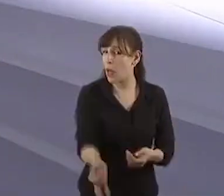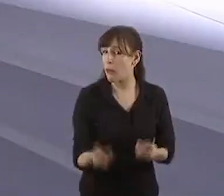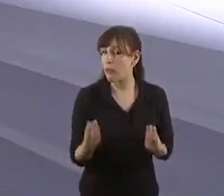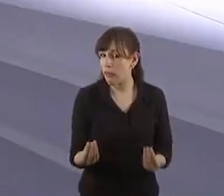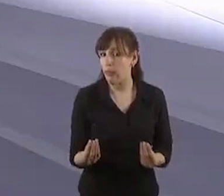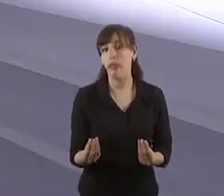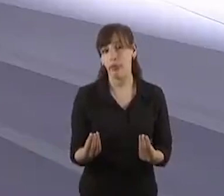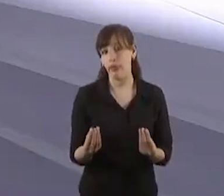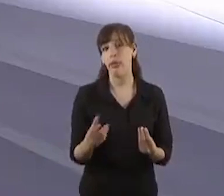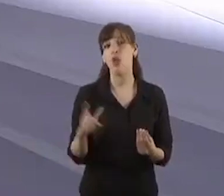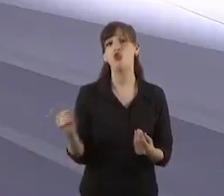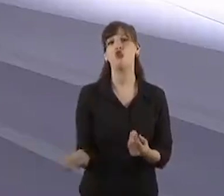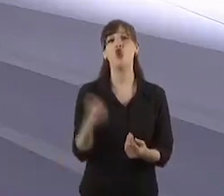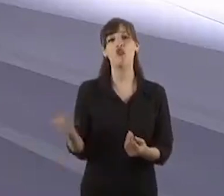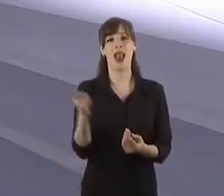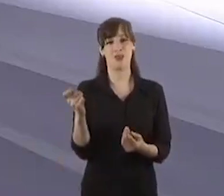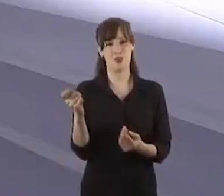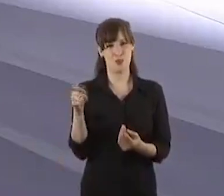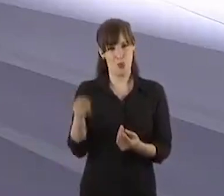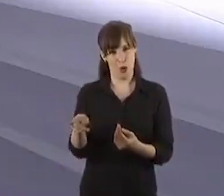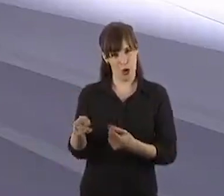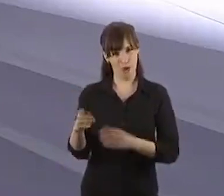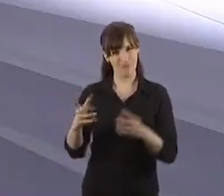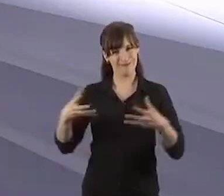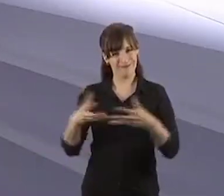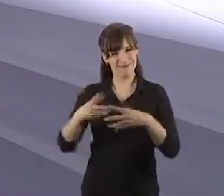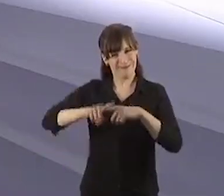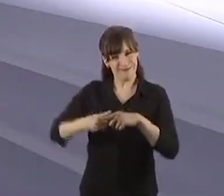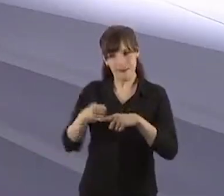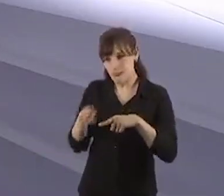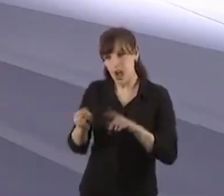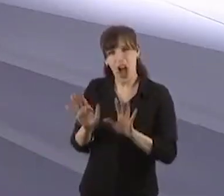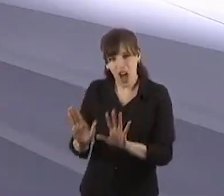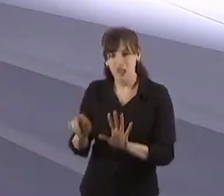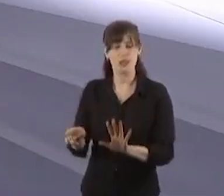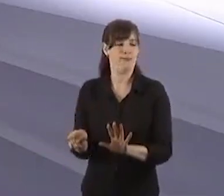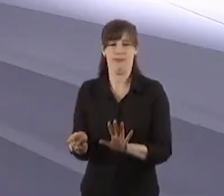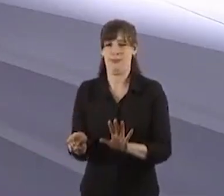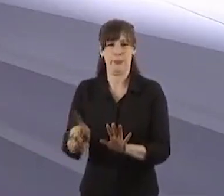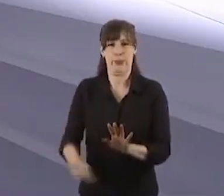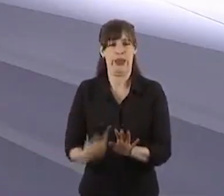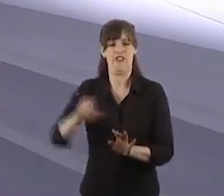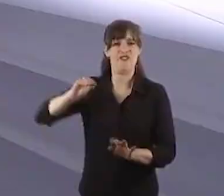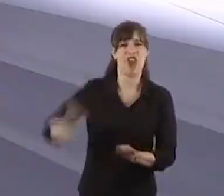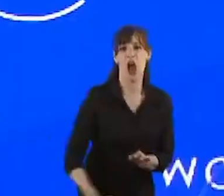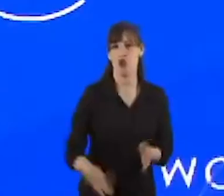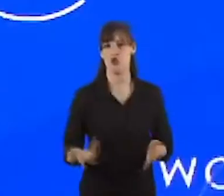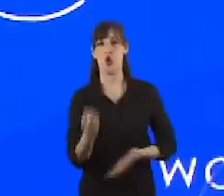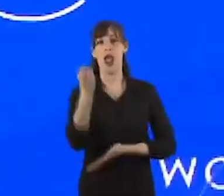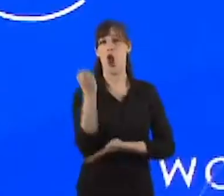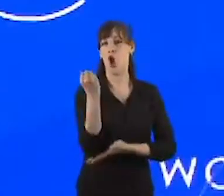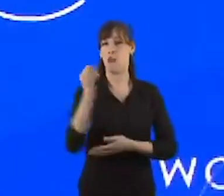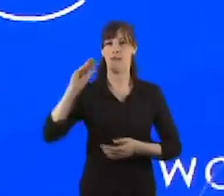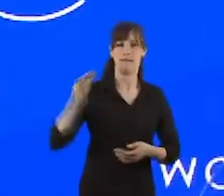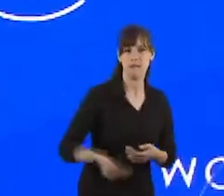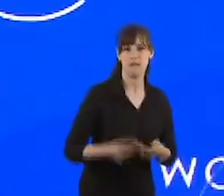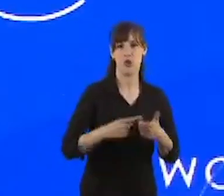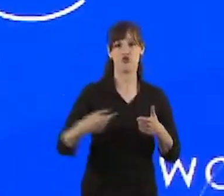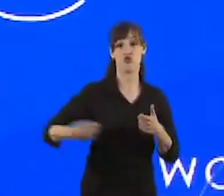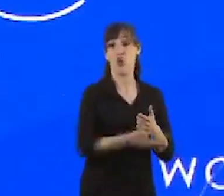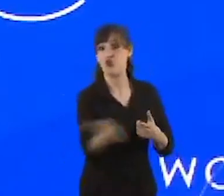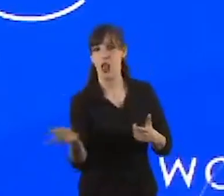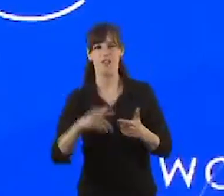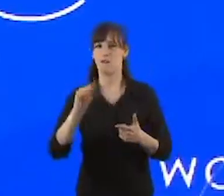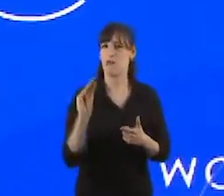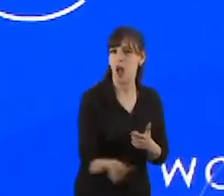fenómeno empobrecedor, que fracasó en todos los países que se intentó. Fue un fracaso en lo económico, fue un fracaso en lo social,